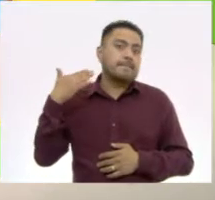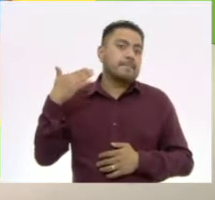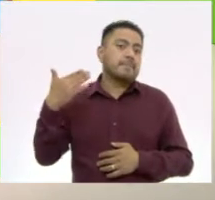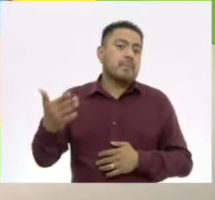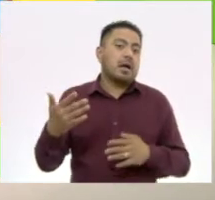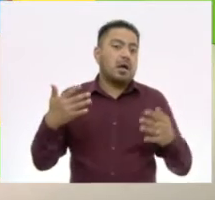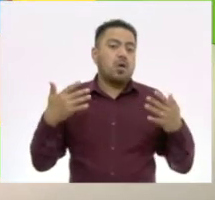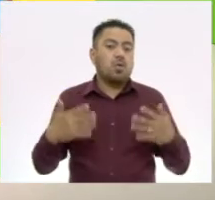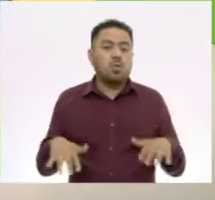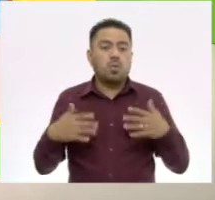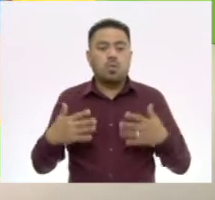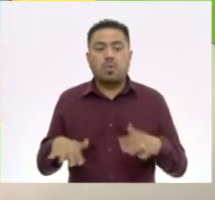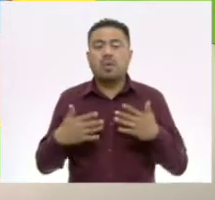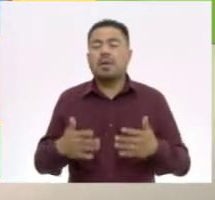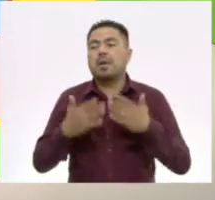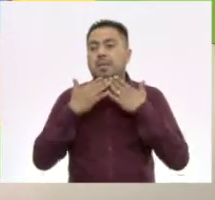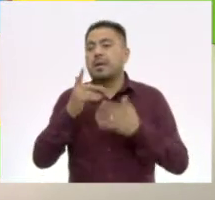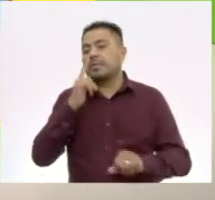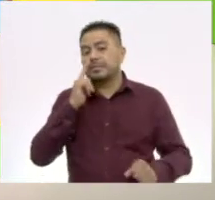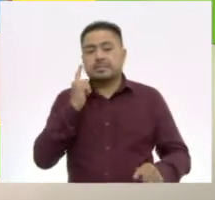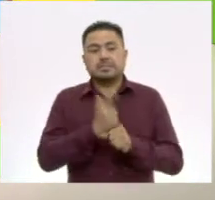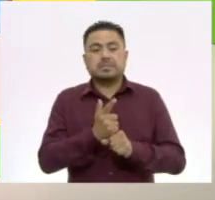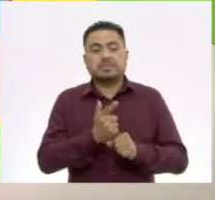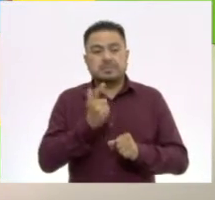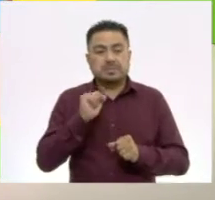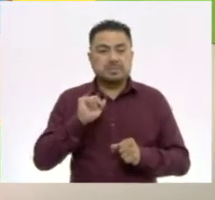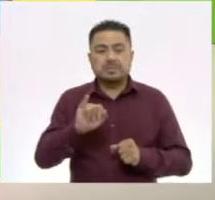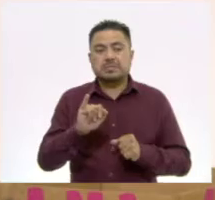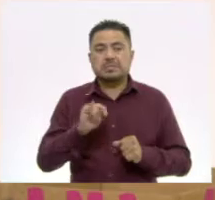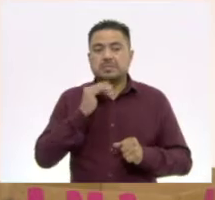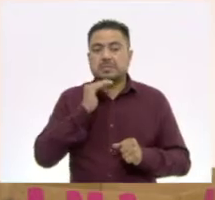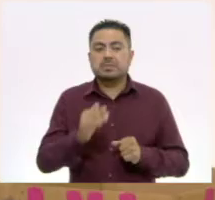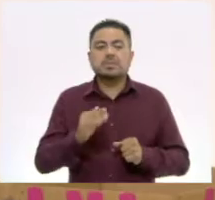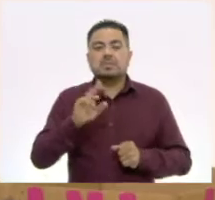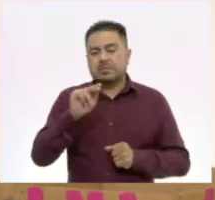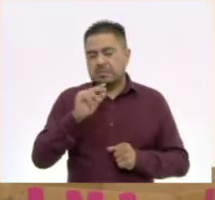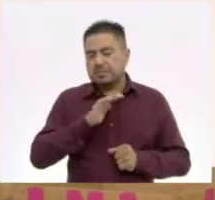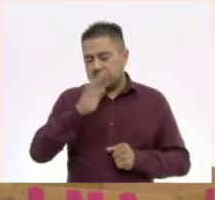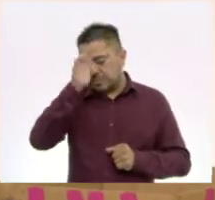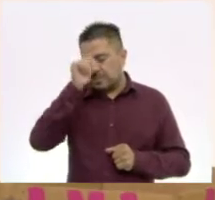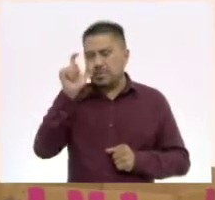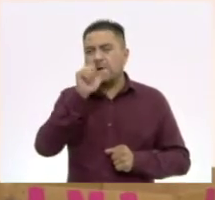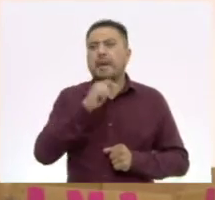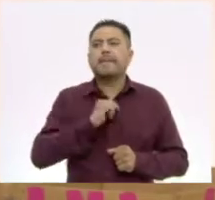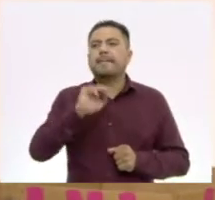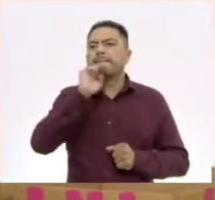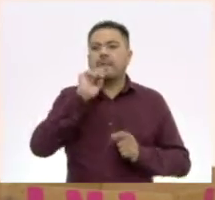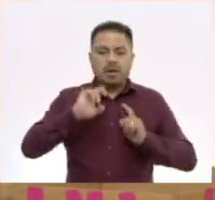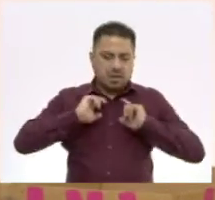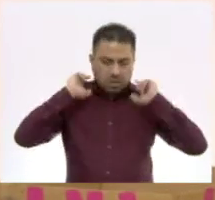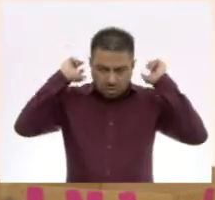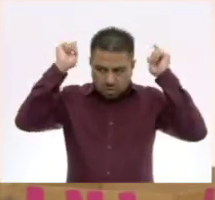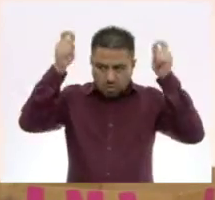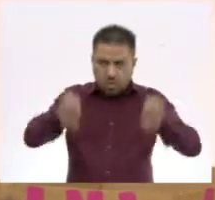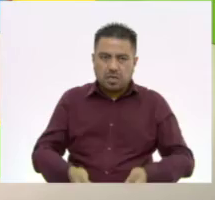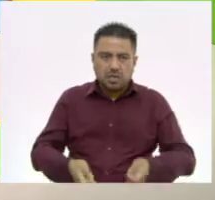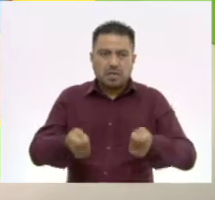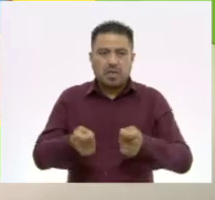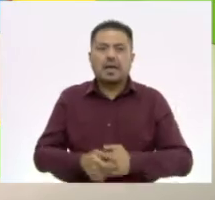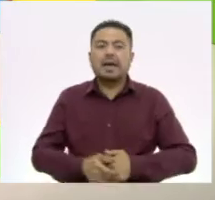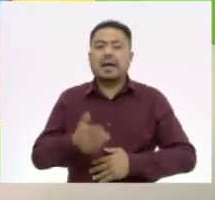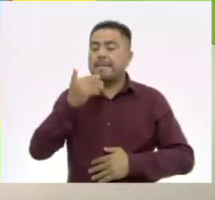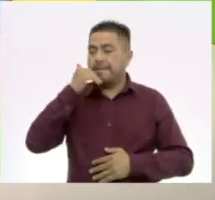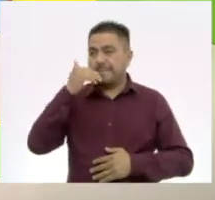solar lo descubriste es que me recuerdan a cuando mi mamá se quita sus collares muy